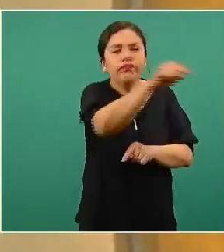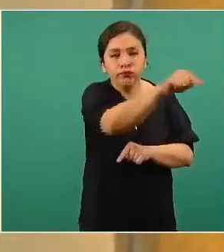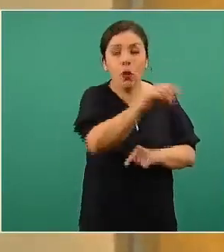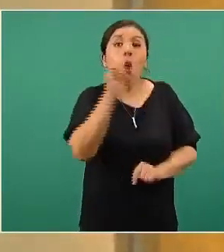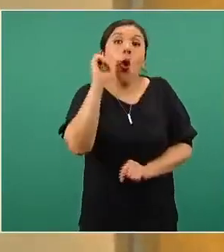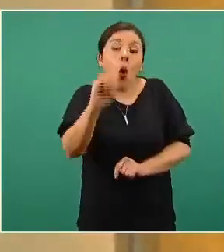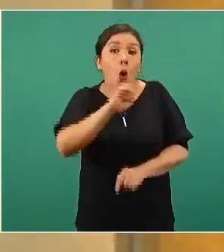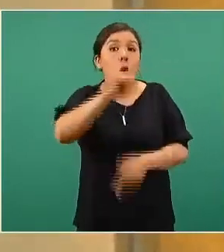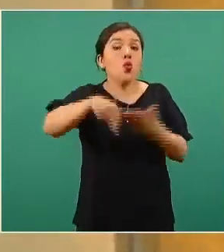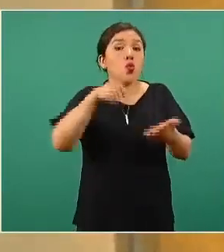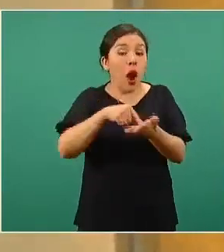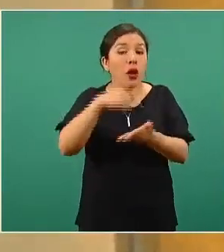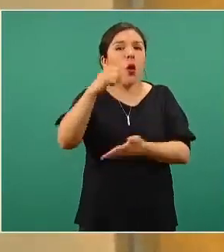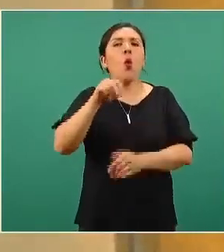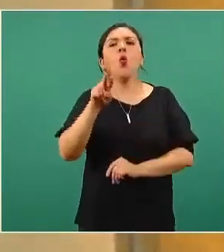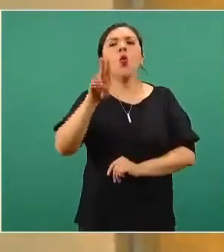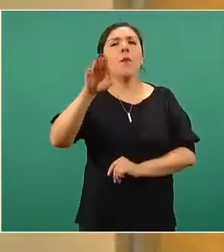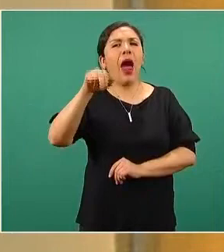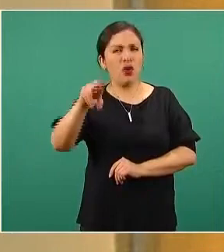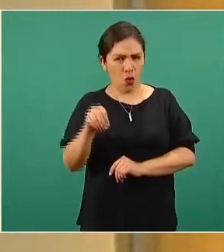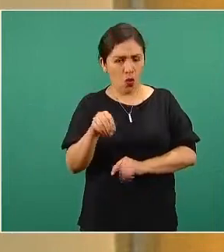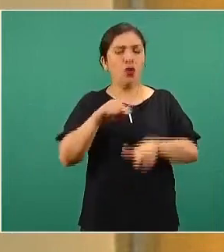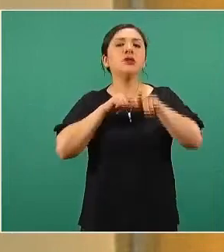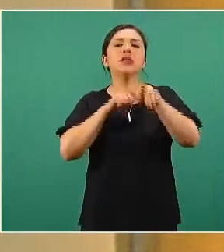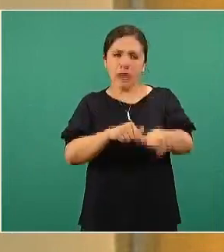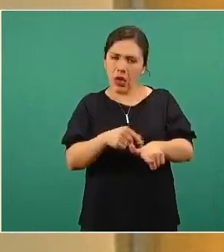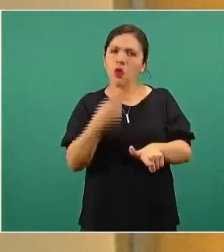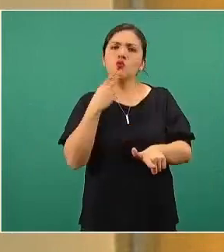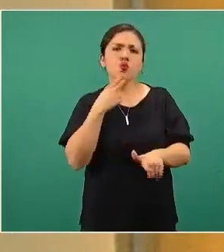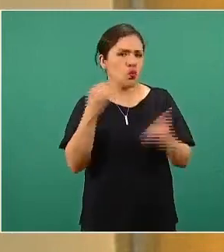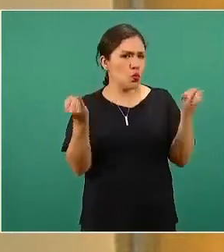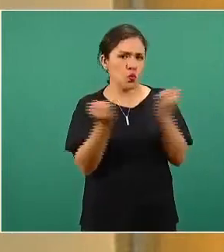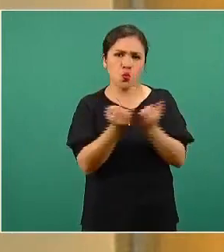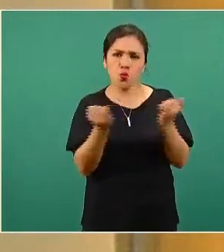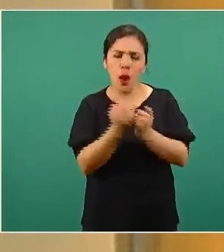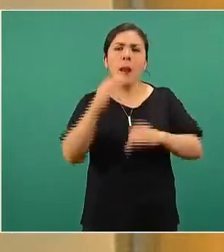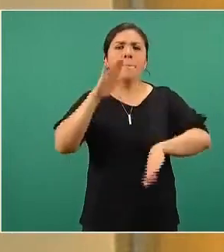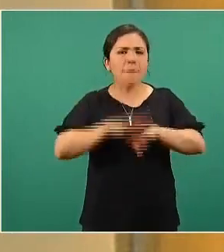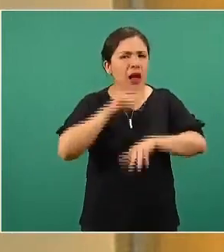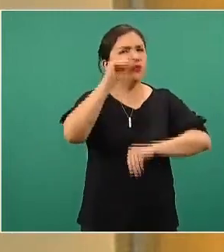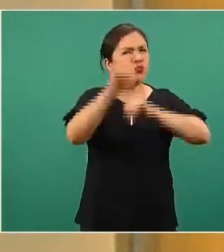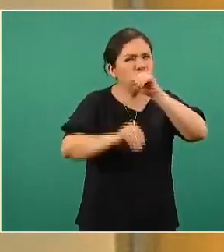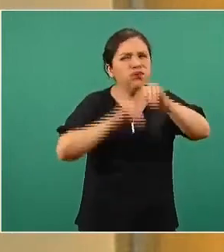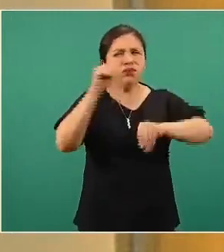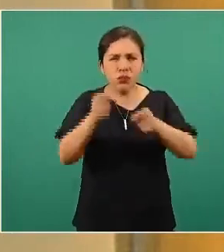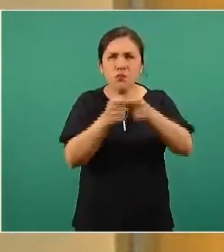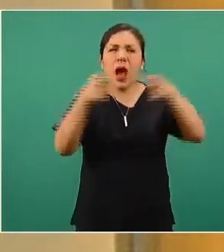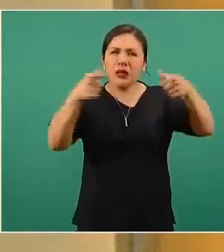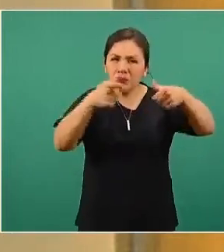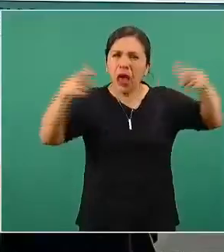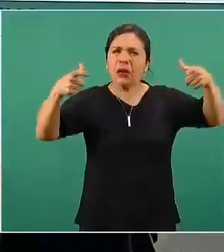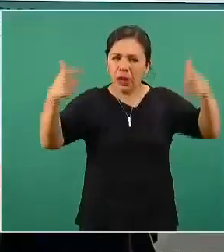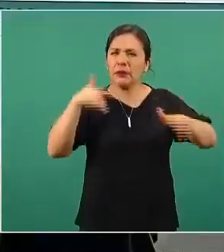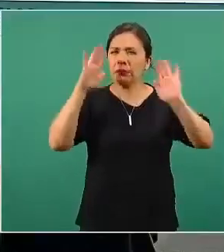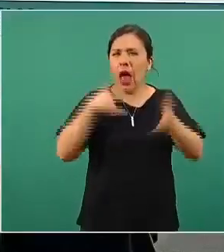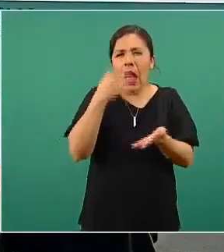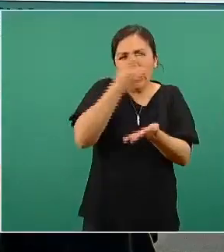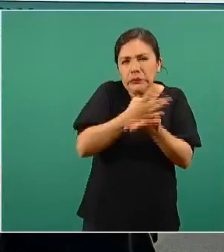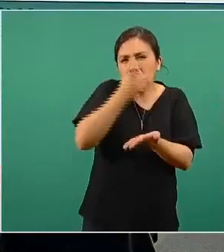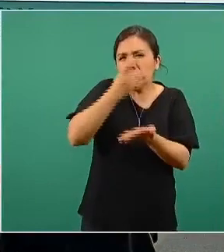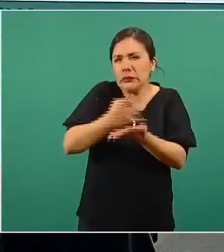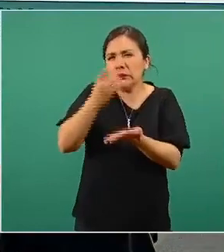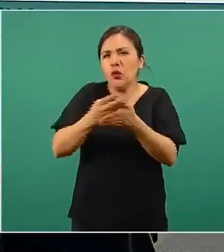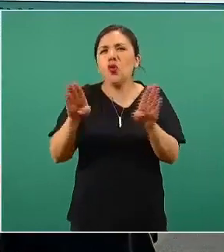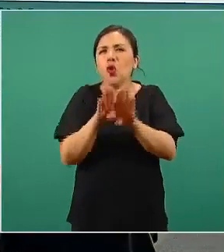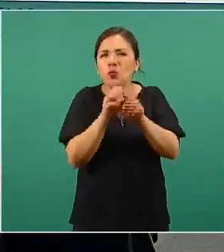zonas urbanas seguiremos usando este mecanismo, seguiremos ampliándolo. Ya hemos identificado como parte de este plan